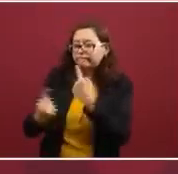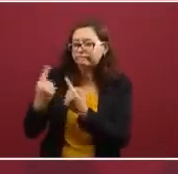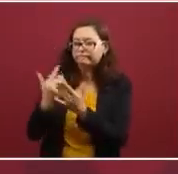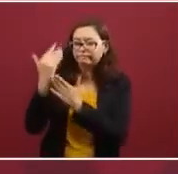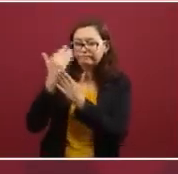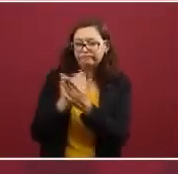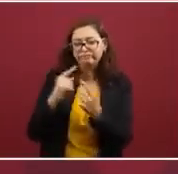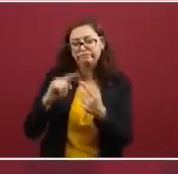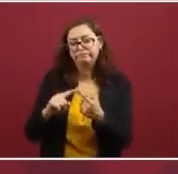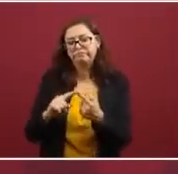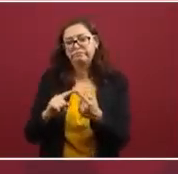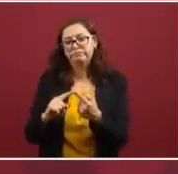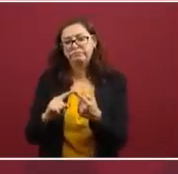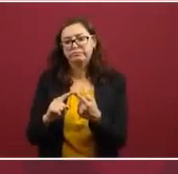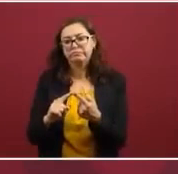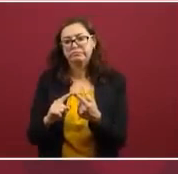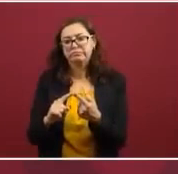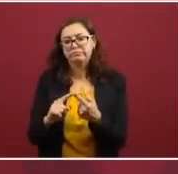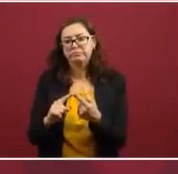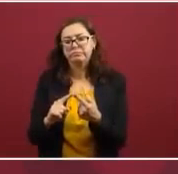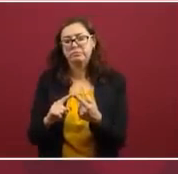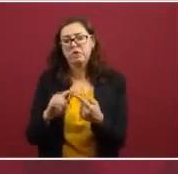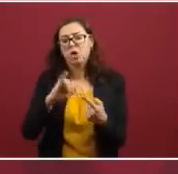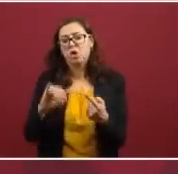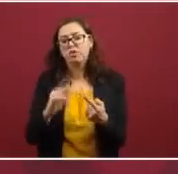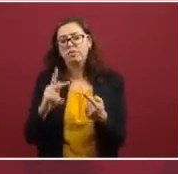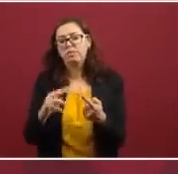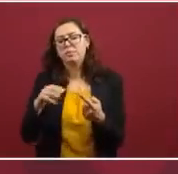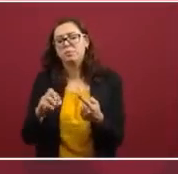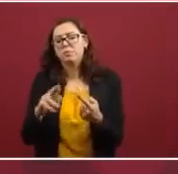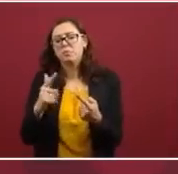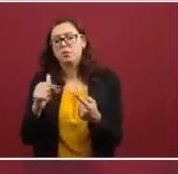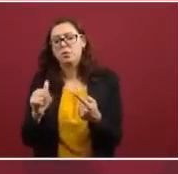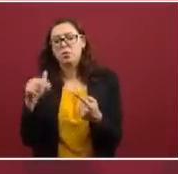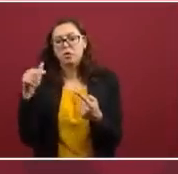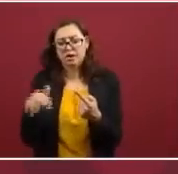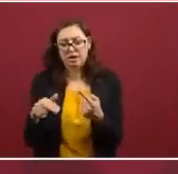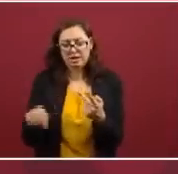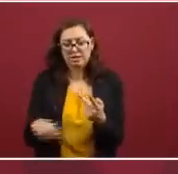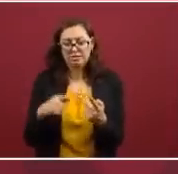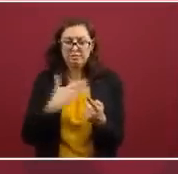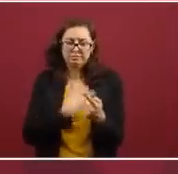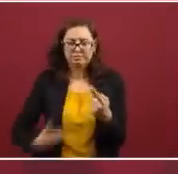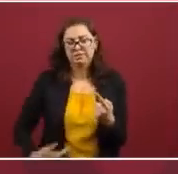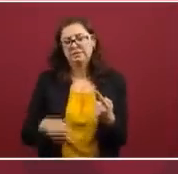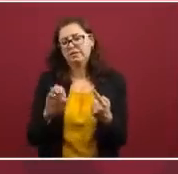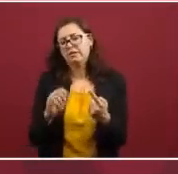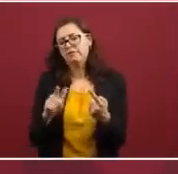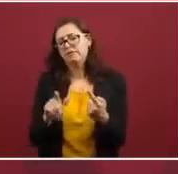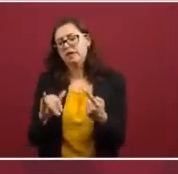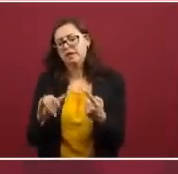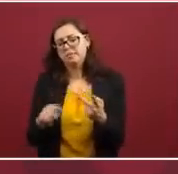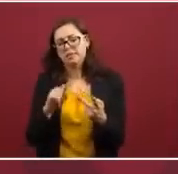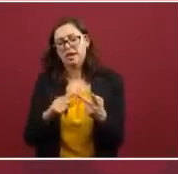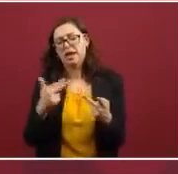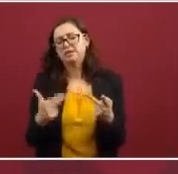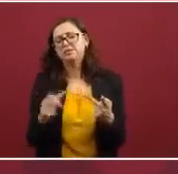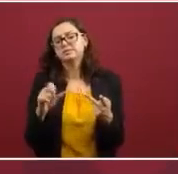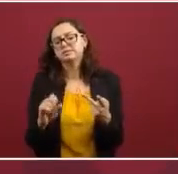JP Morgan, representado en México por Felipe García Moreno, presidente y director general;